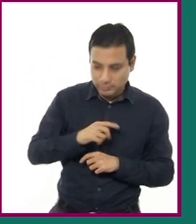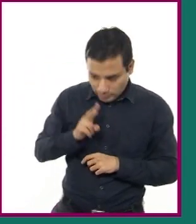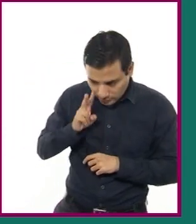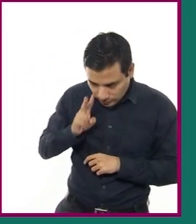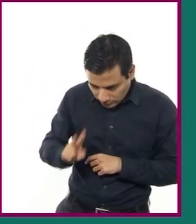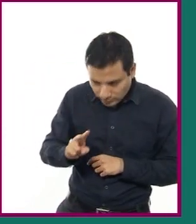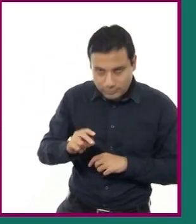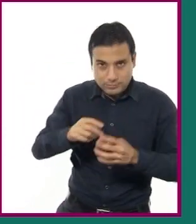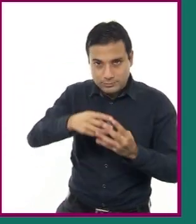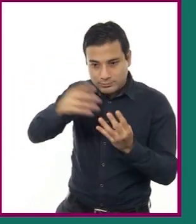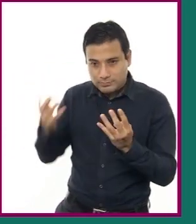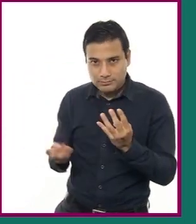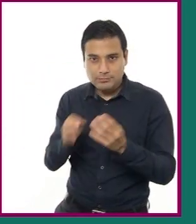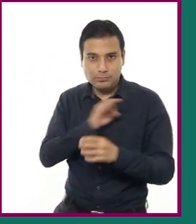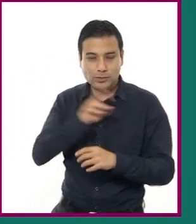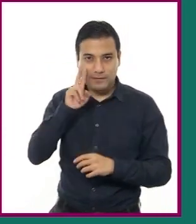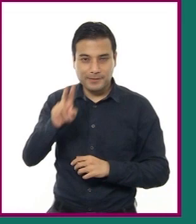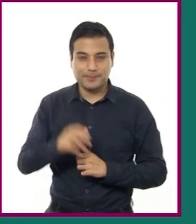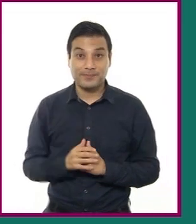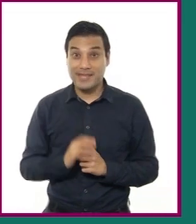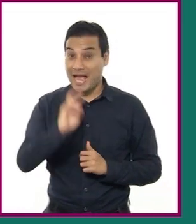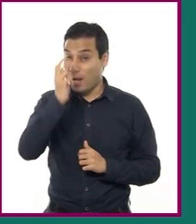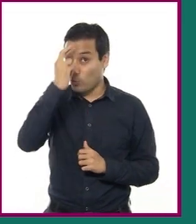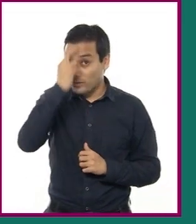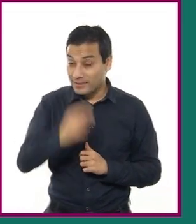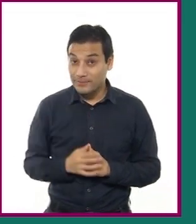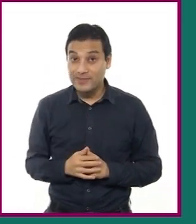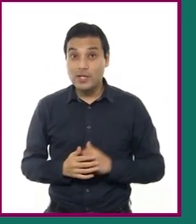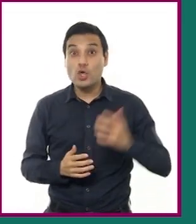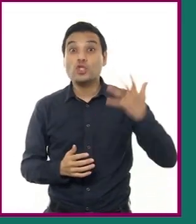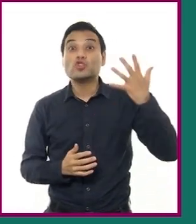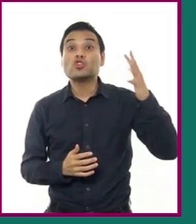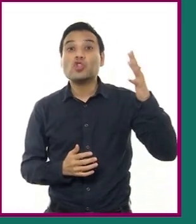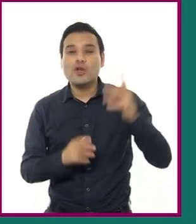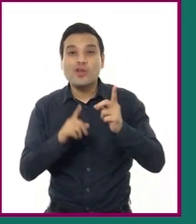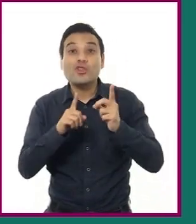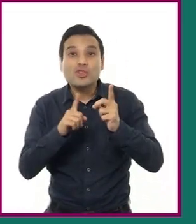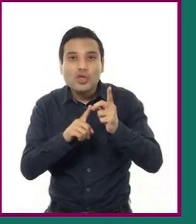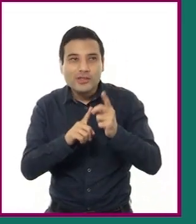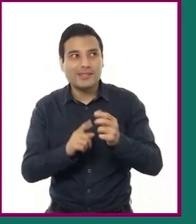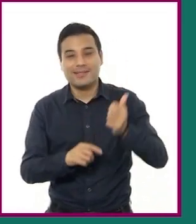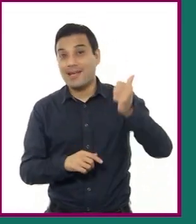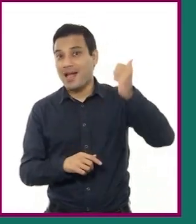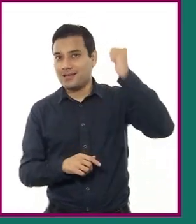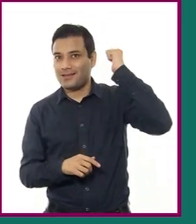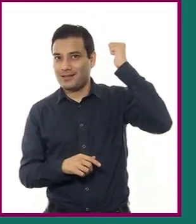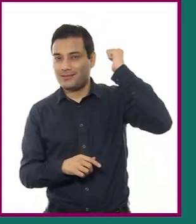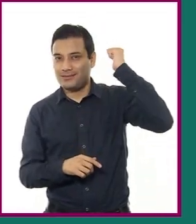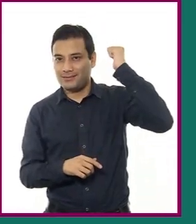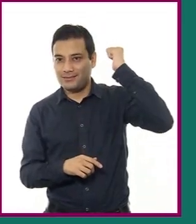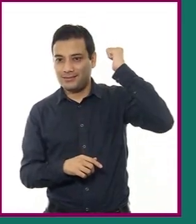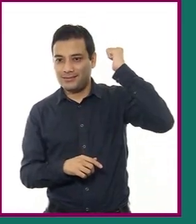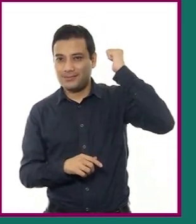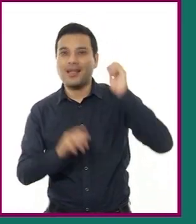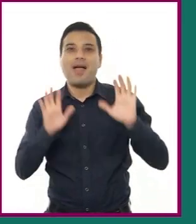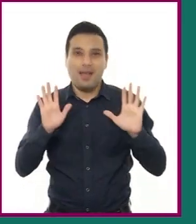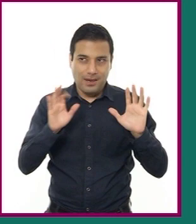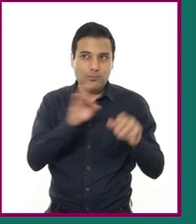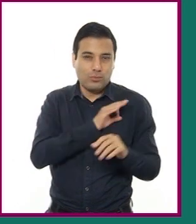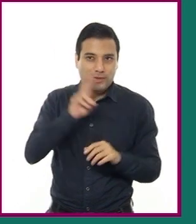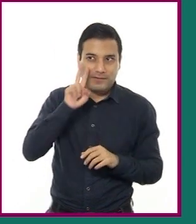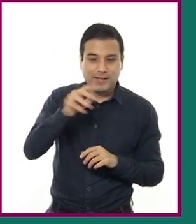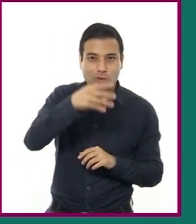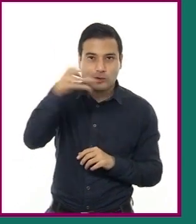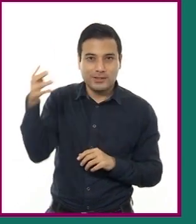luz. Recordemos que el sol debe estar a nuestras espaldas para ver el arco iris. El tamaño